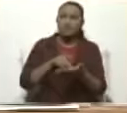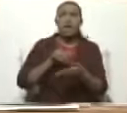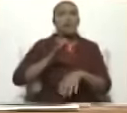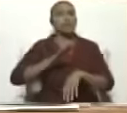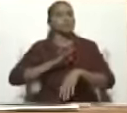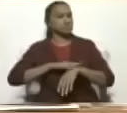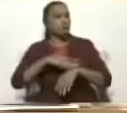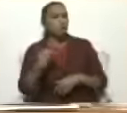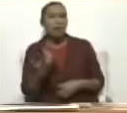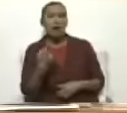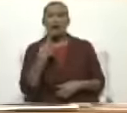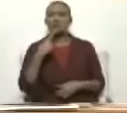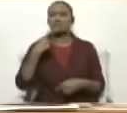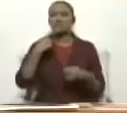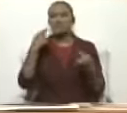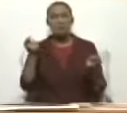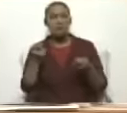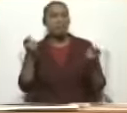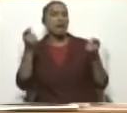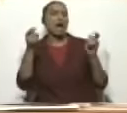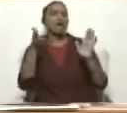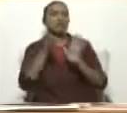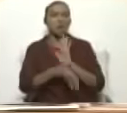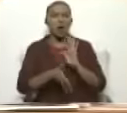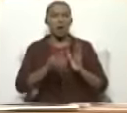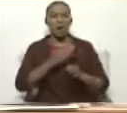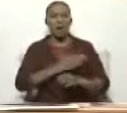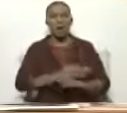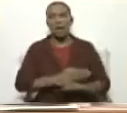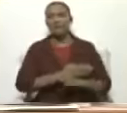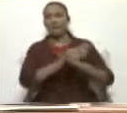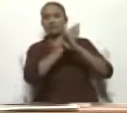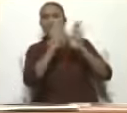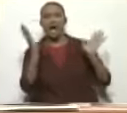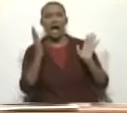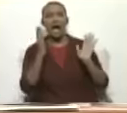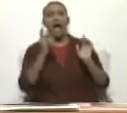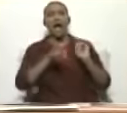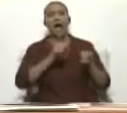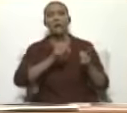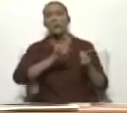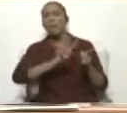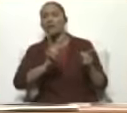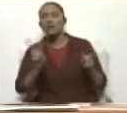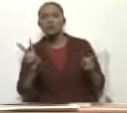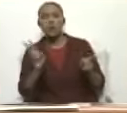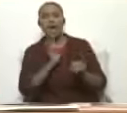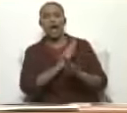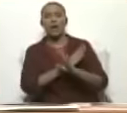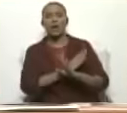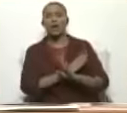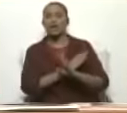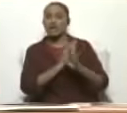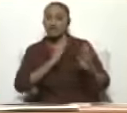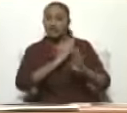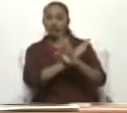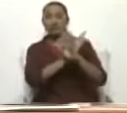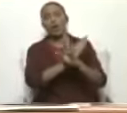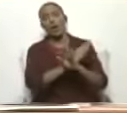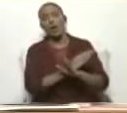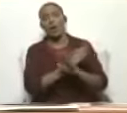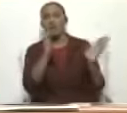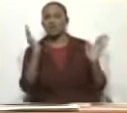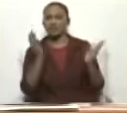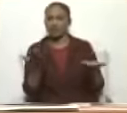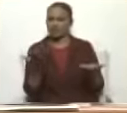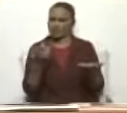habían invitado iban a levantar las sanciones a algunos venezolanos. Como que nosotros estamos haciendo elecciones